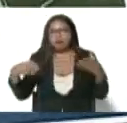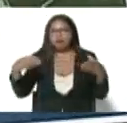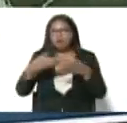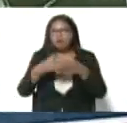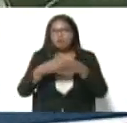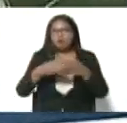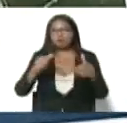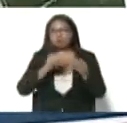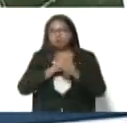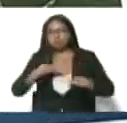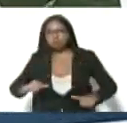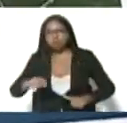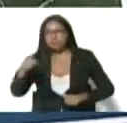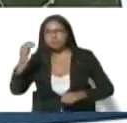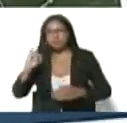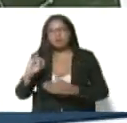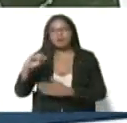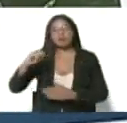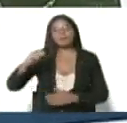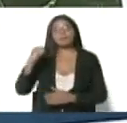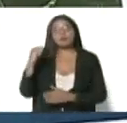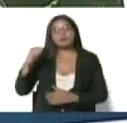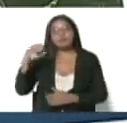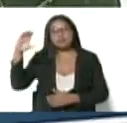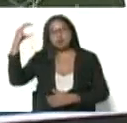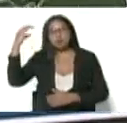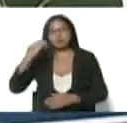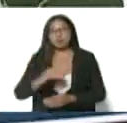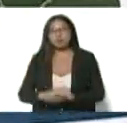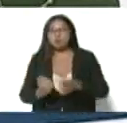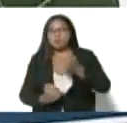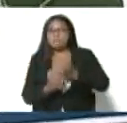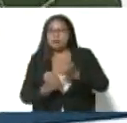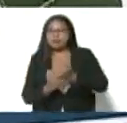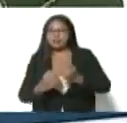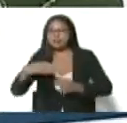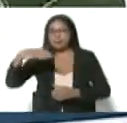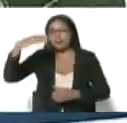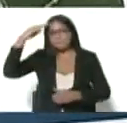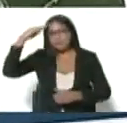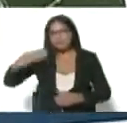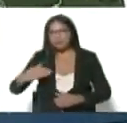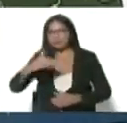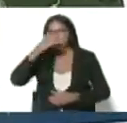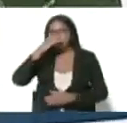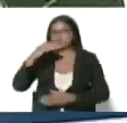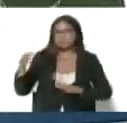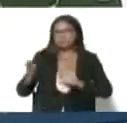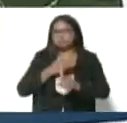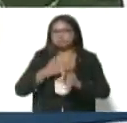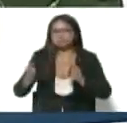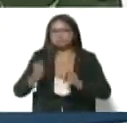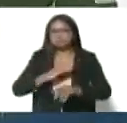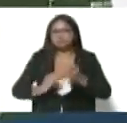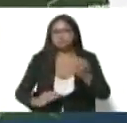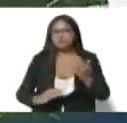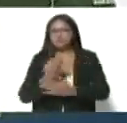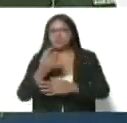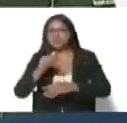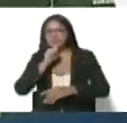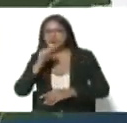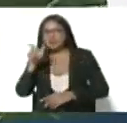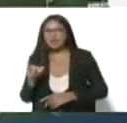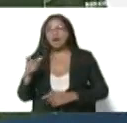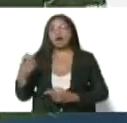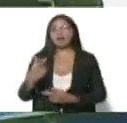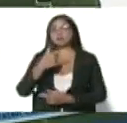territorio y no bases militares que hieren la soberanía de una tierra fundada por el libertador